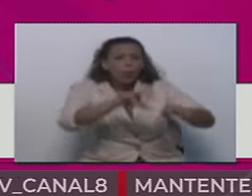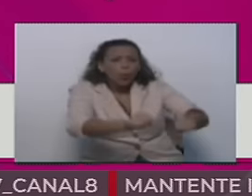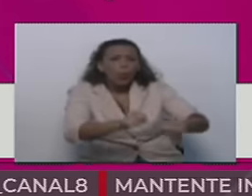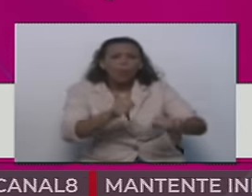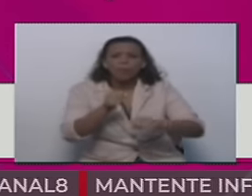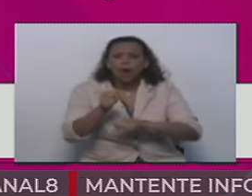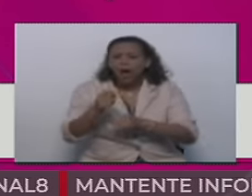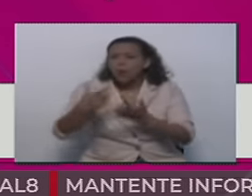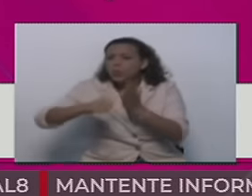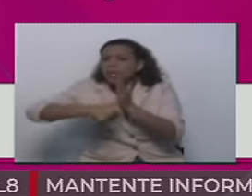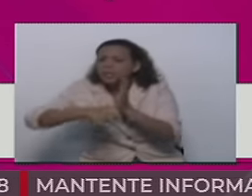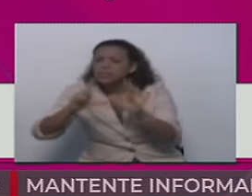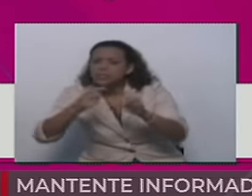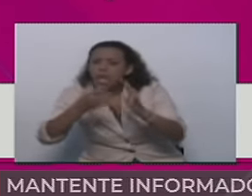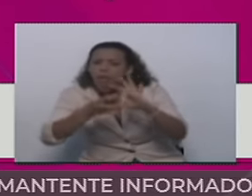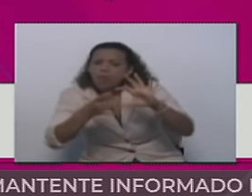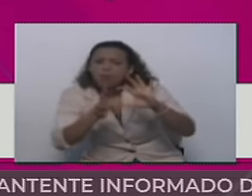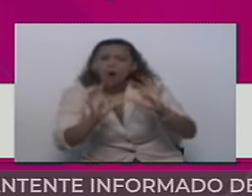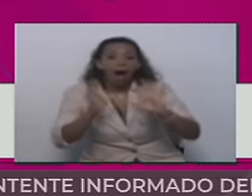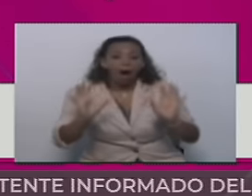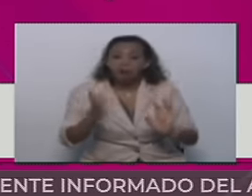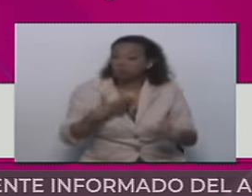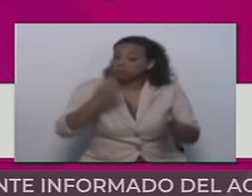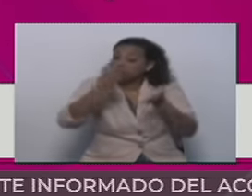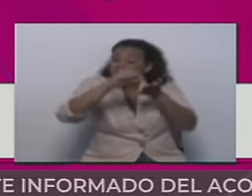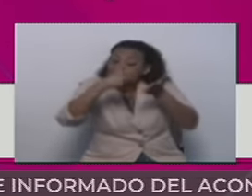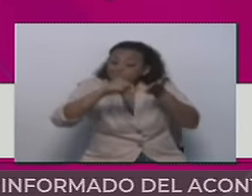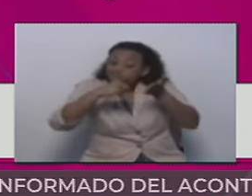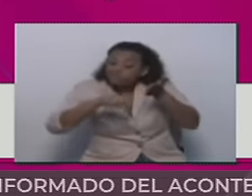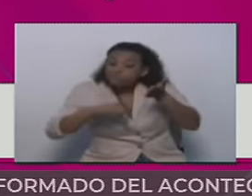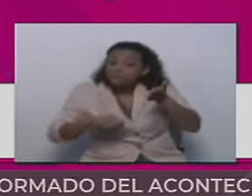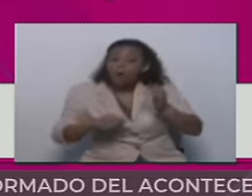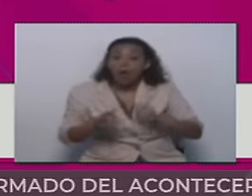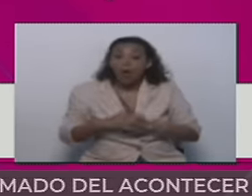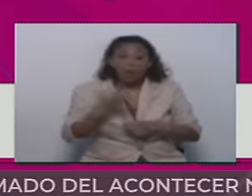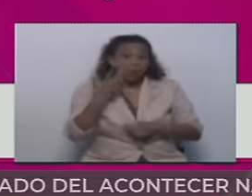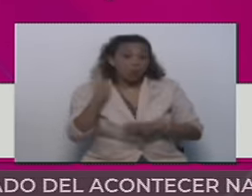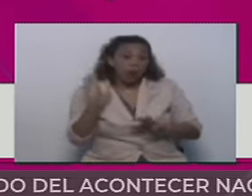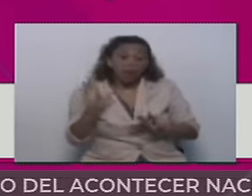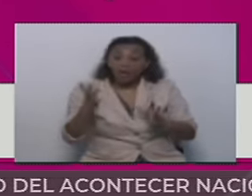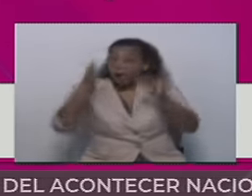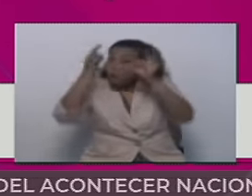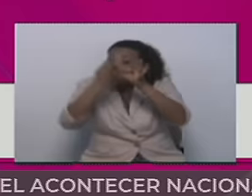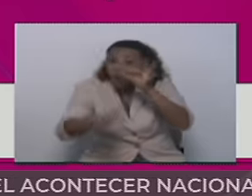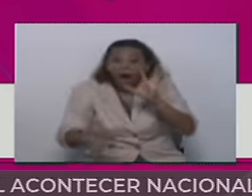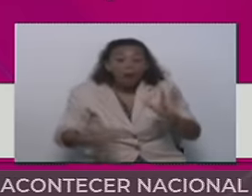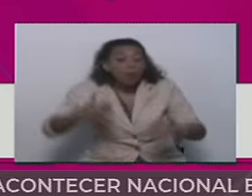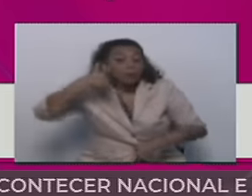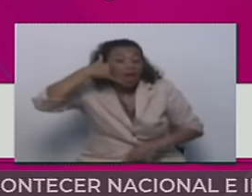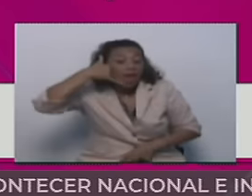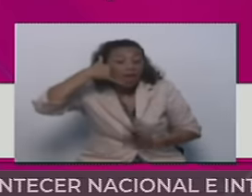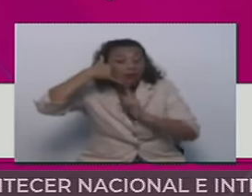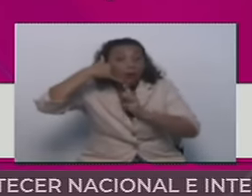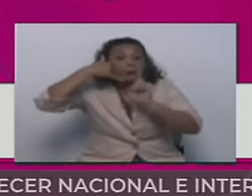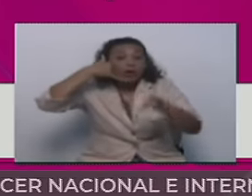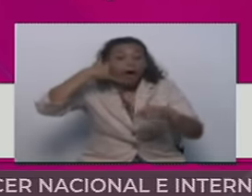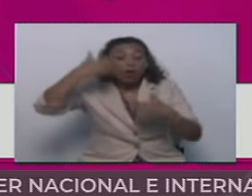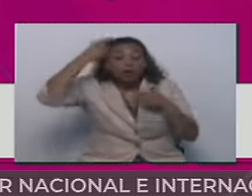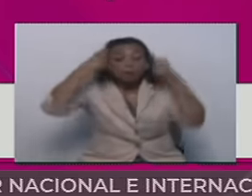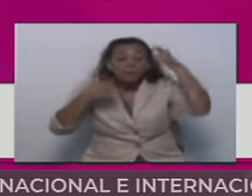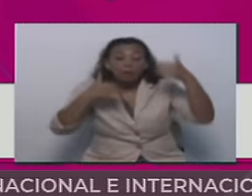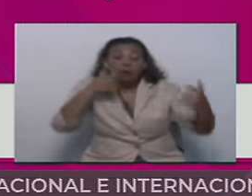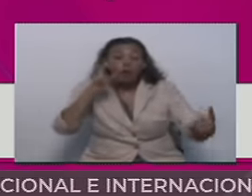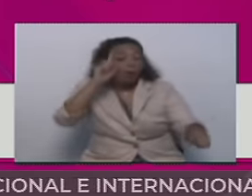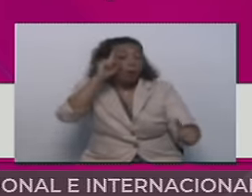una cédula, Caperucita, y ella anotaba todo, ¿no? Y entonces, porque la gente juraba que ella tenía un teléfono rojo, primero con el comandante